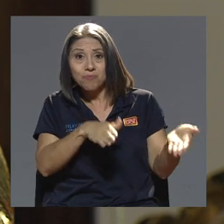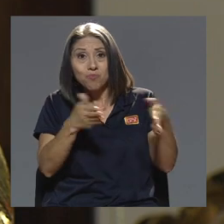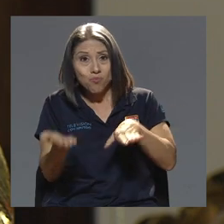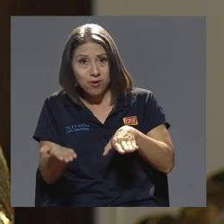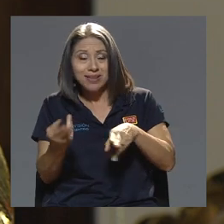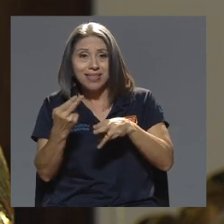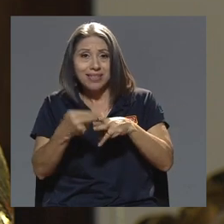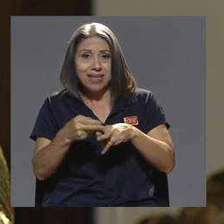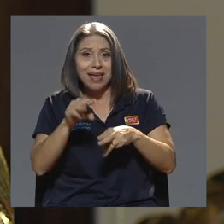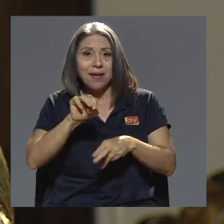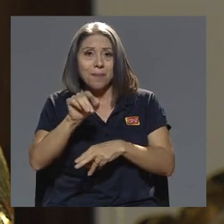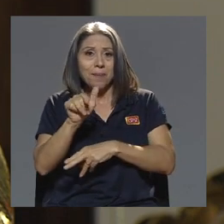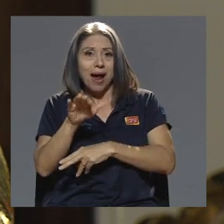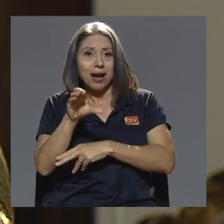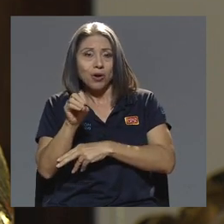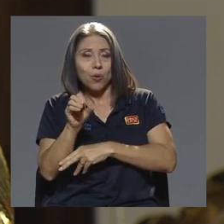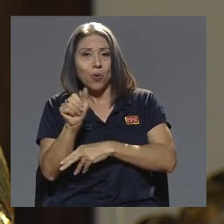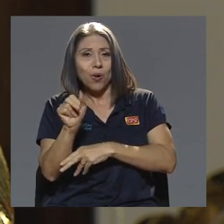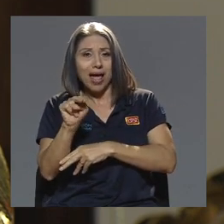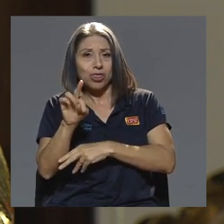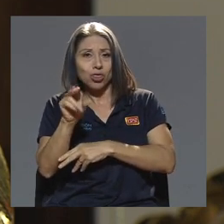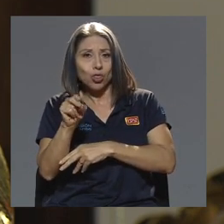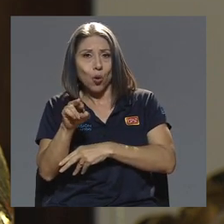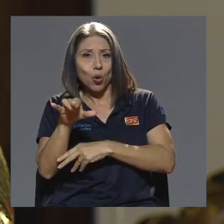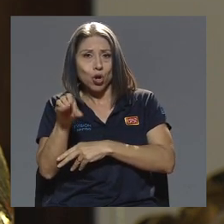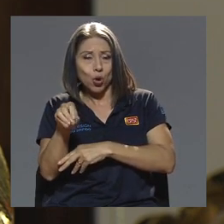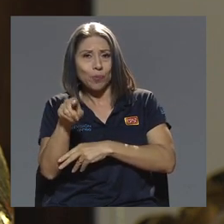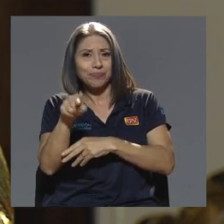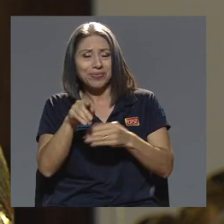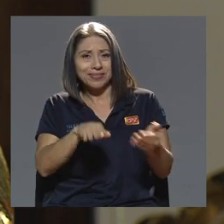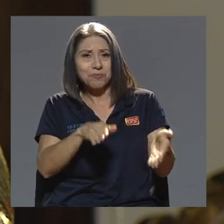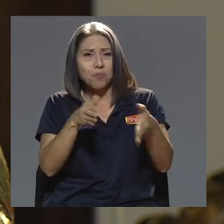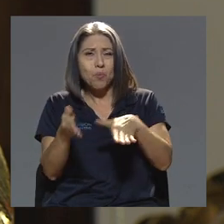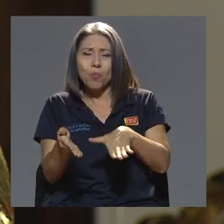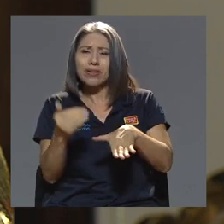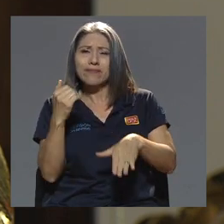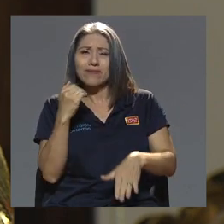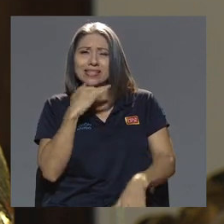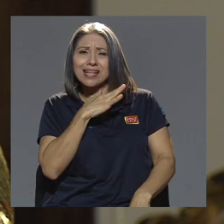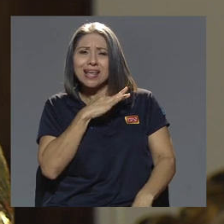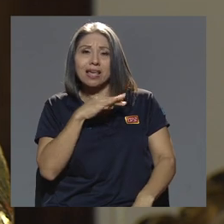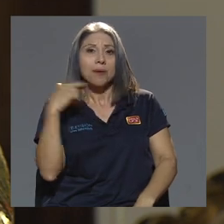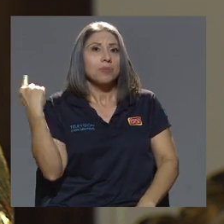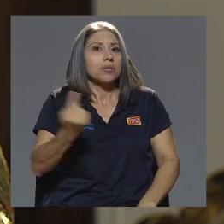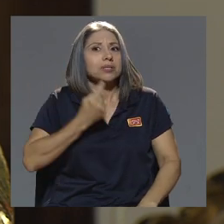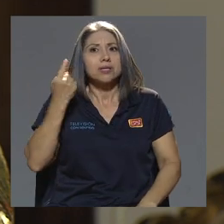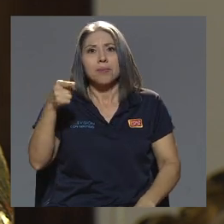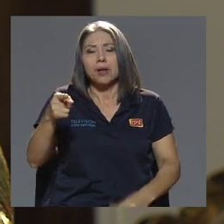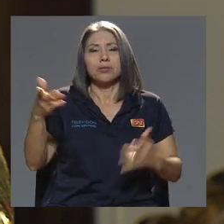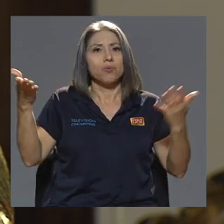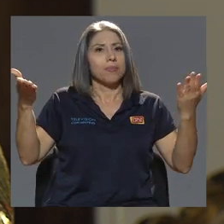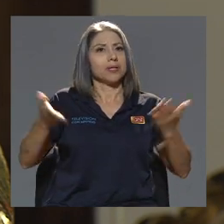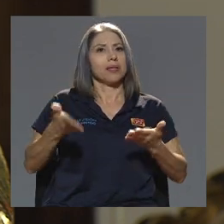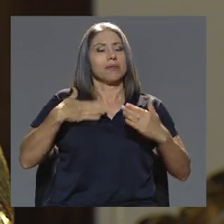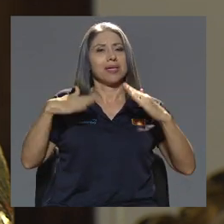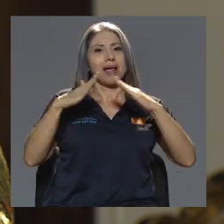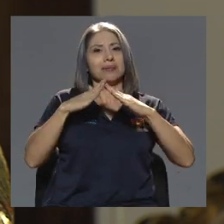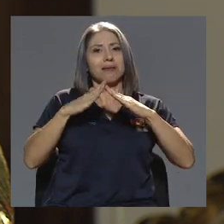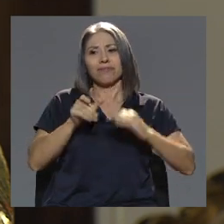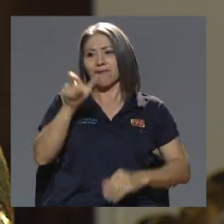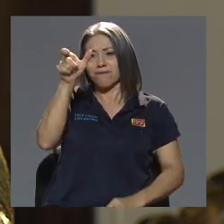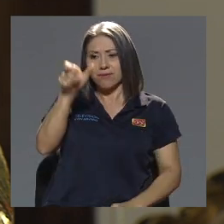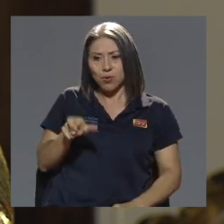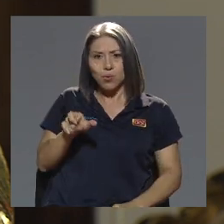de Marco Antonio fue una pérdida extraña, porque siempre estuvo presente en mi casa. La figura de Marco